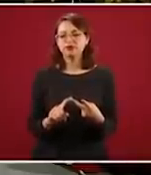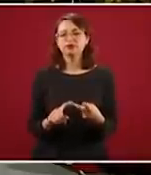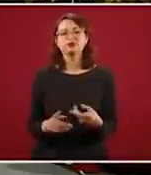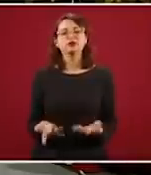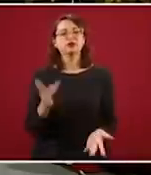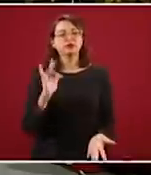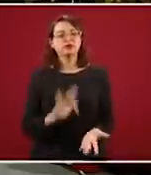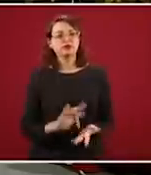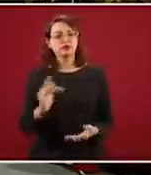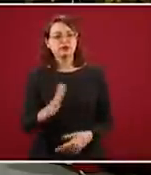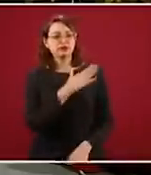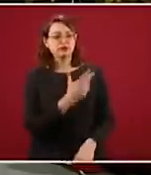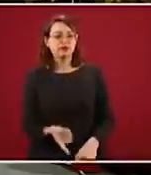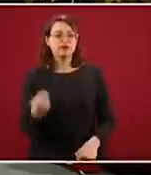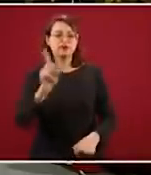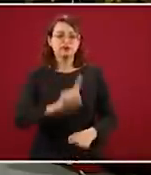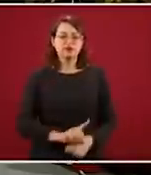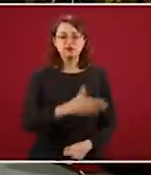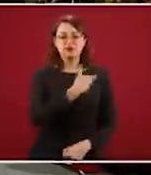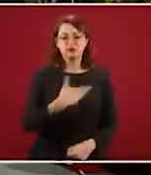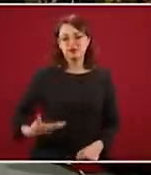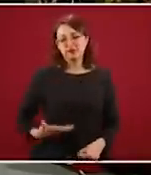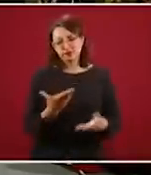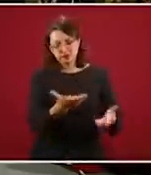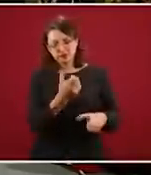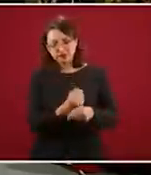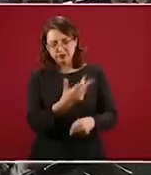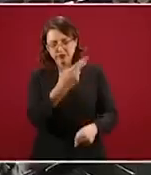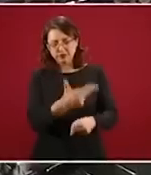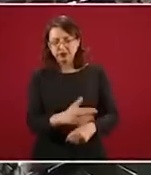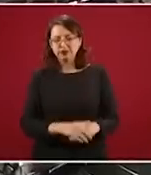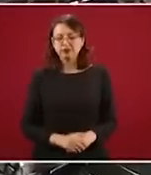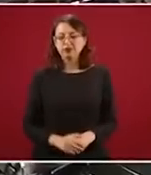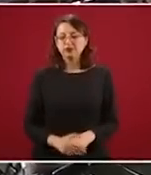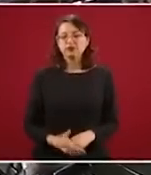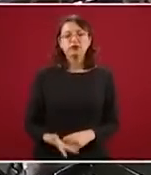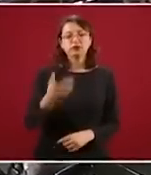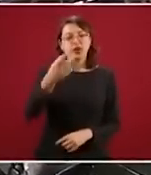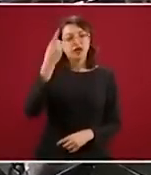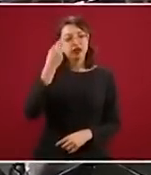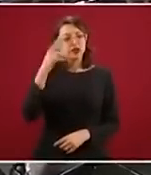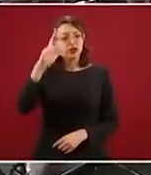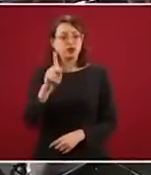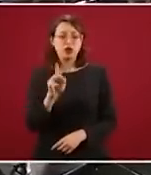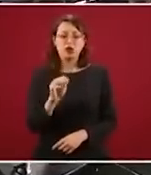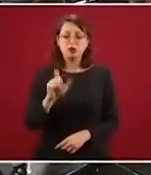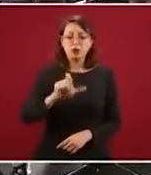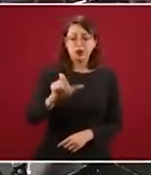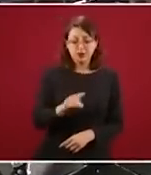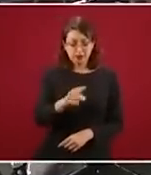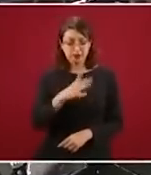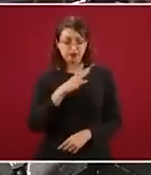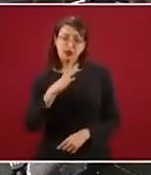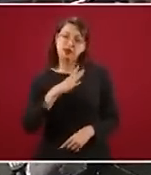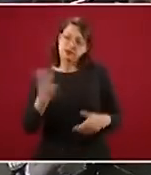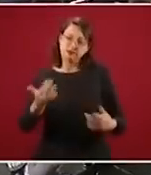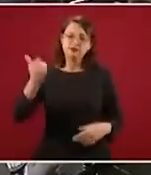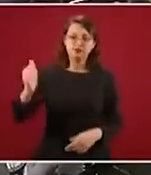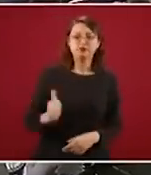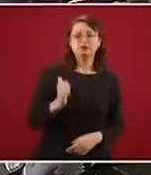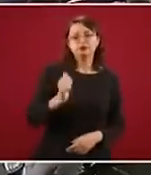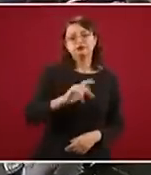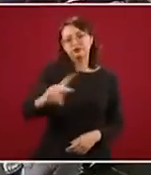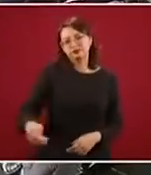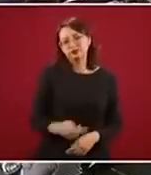Gracias, buenos días, señor presidente, secretarios. Aprovechando que está el director de Pemex, preguntarle qué nos puede